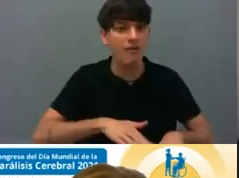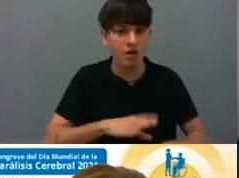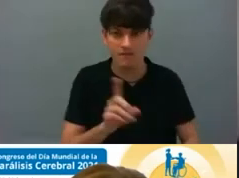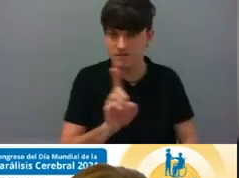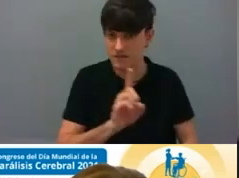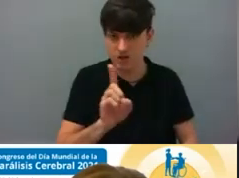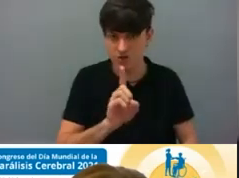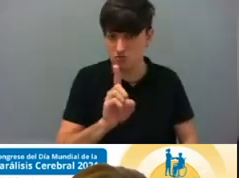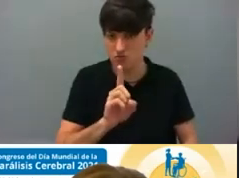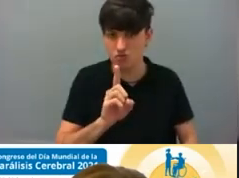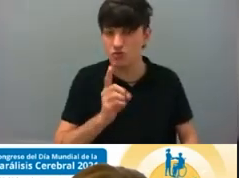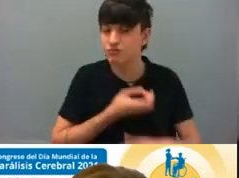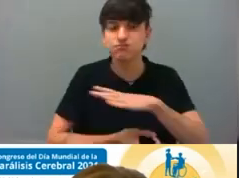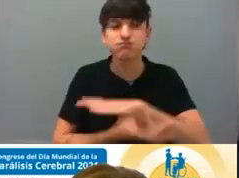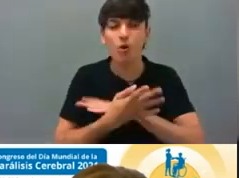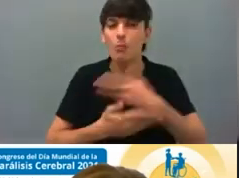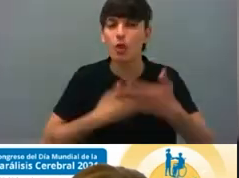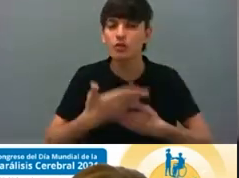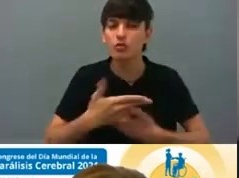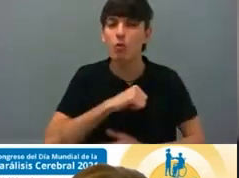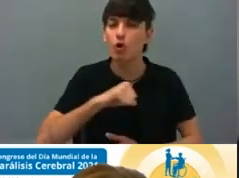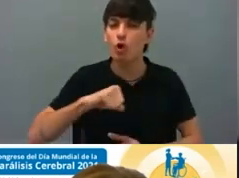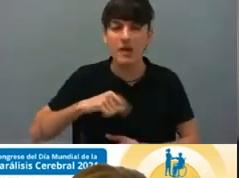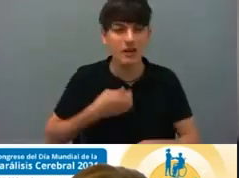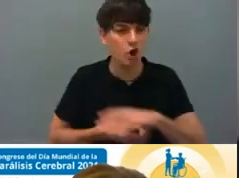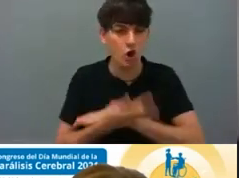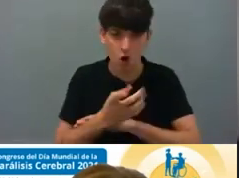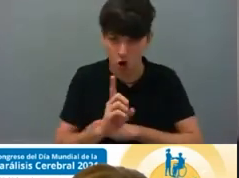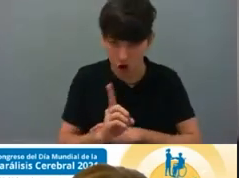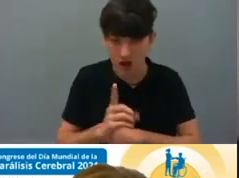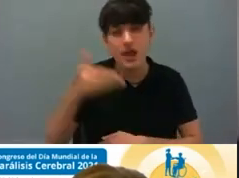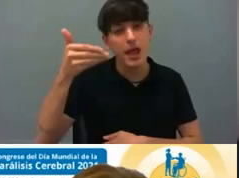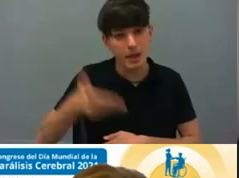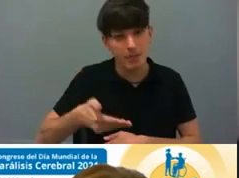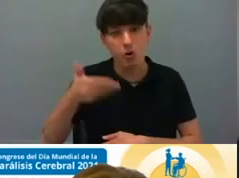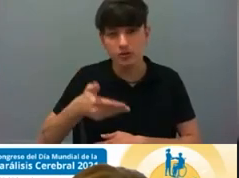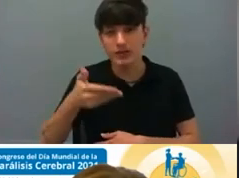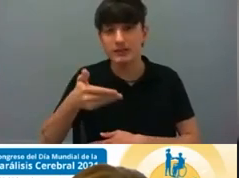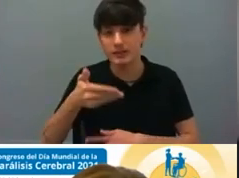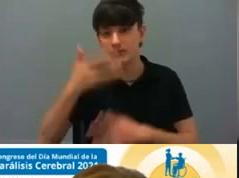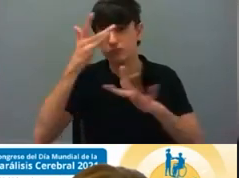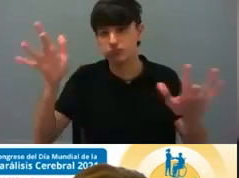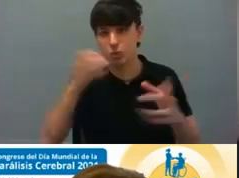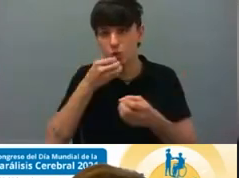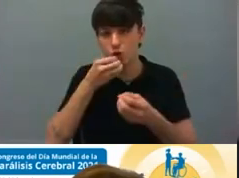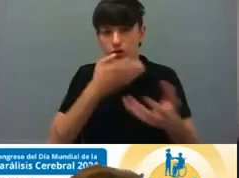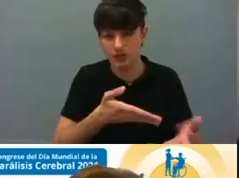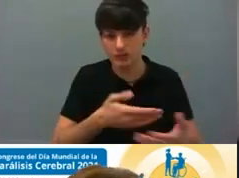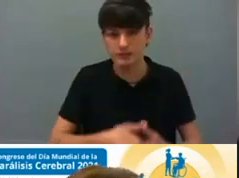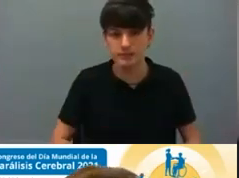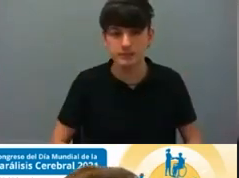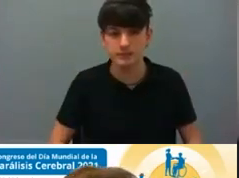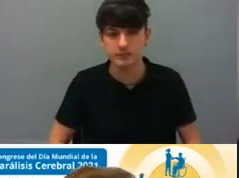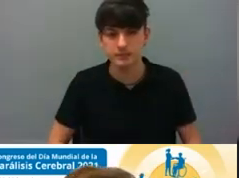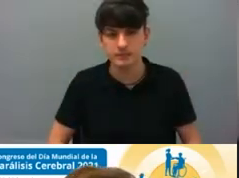procesos emancipatorios y de llegada a la autonomía. Y es muy importante que lo hayas visibilizado y que gracias a esa